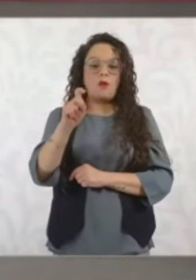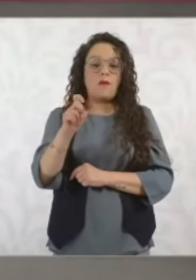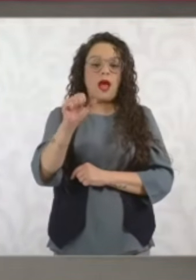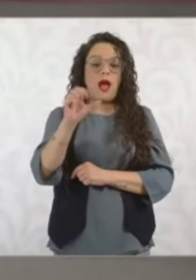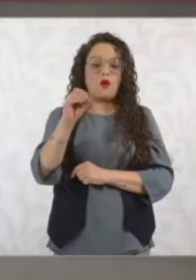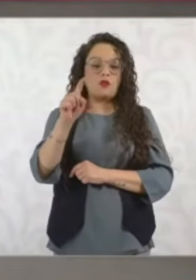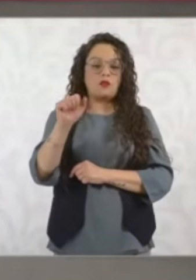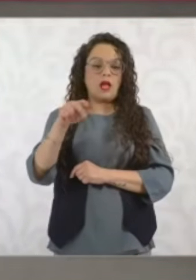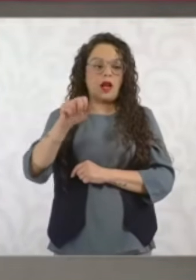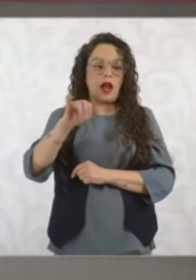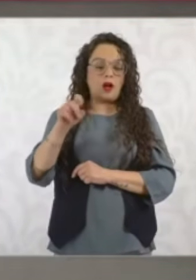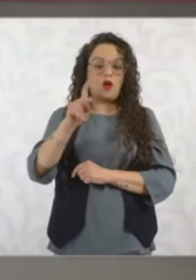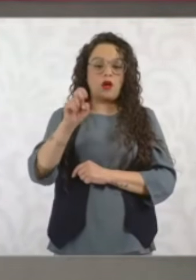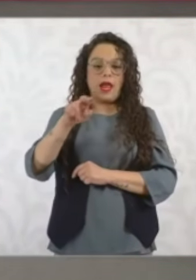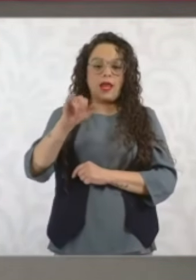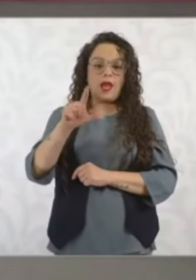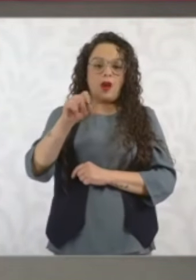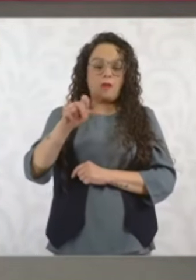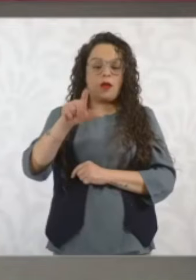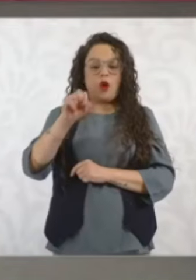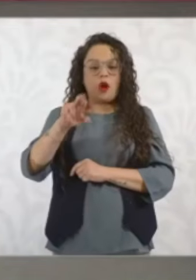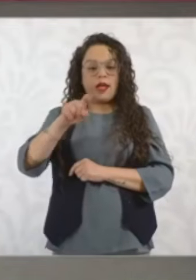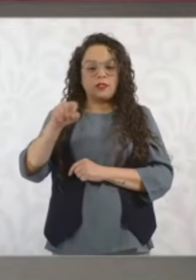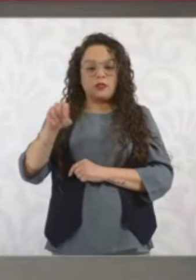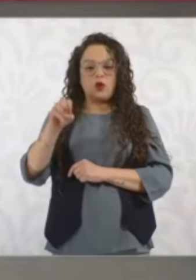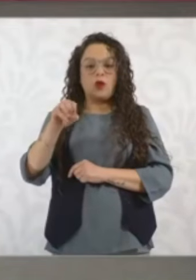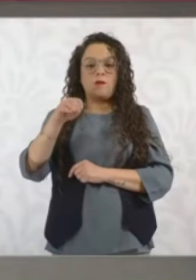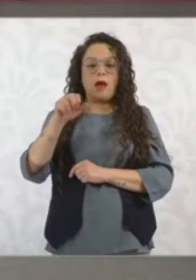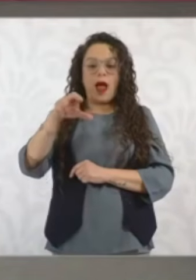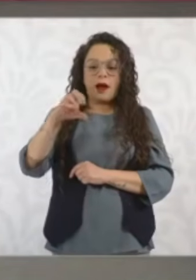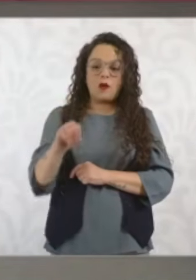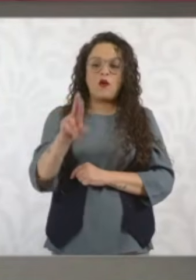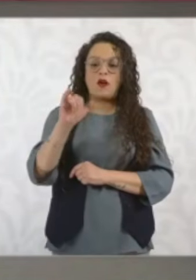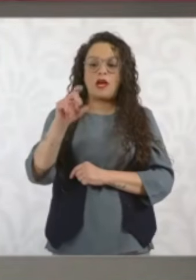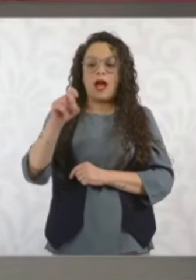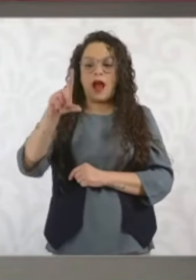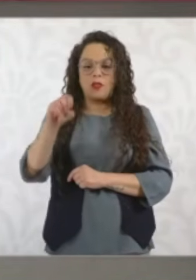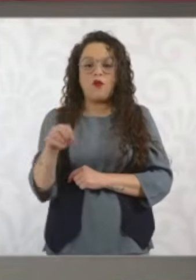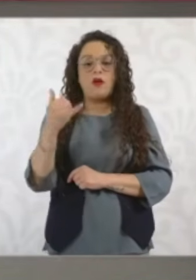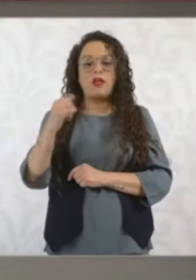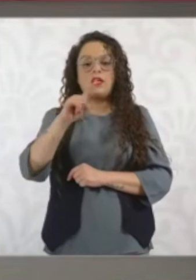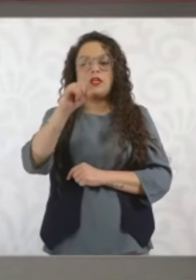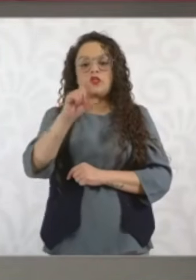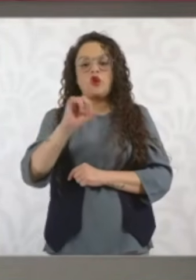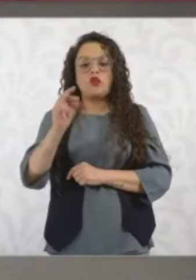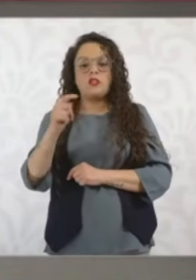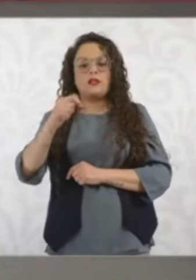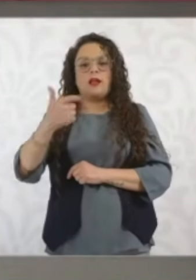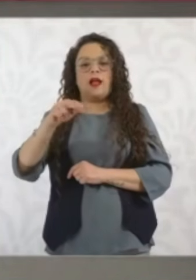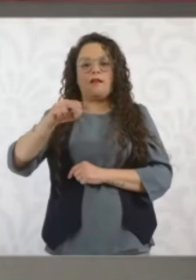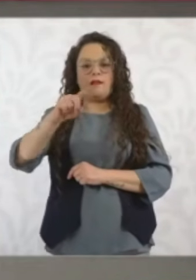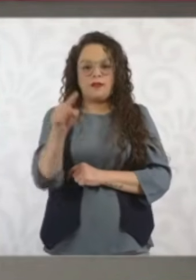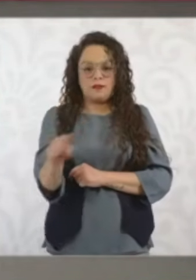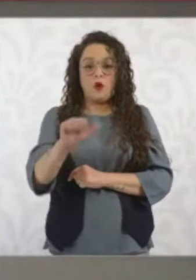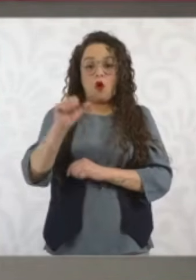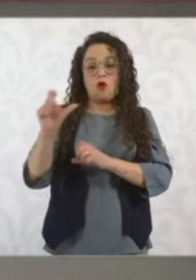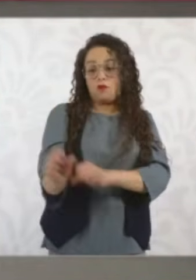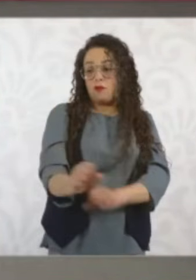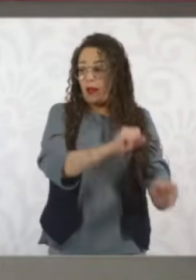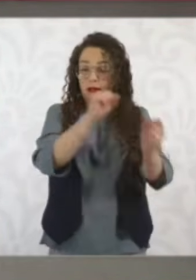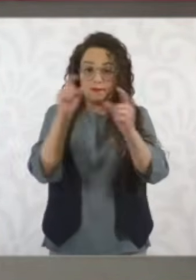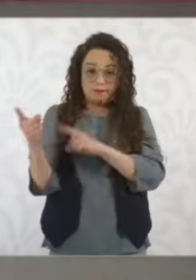Naranjo, Kenia López, Lorenzo Córdoba, Marco Cortés, Ricardo Salinas Pliego y Xochitl Gálvez. Adelante.